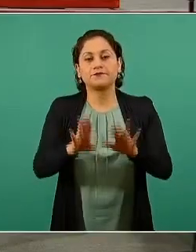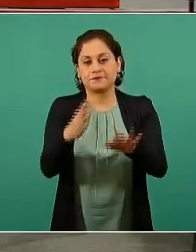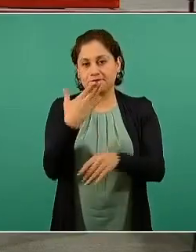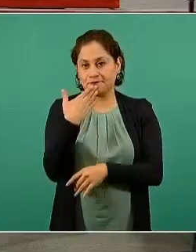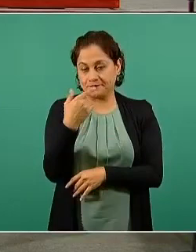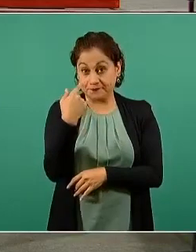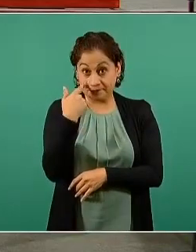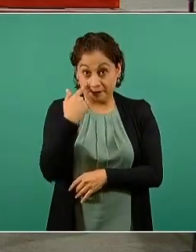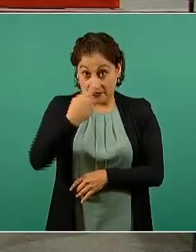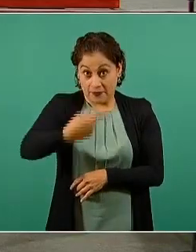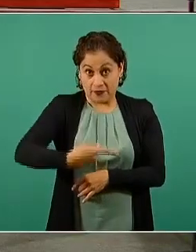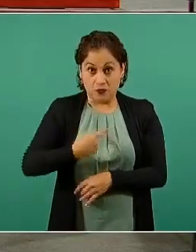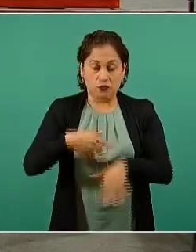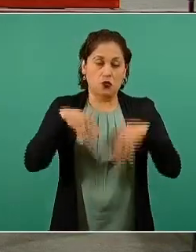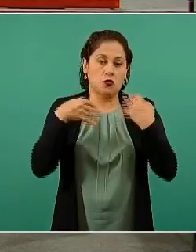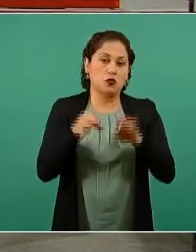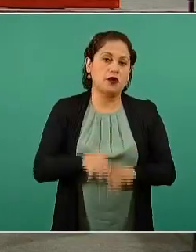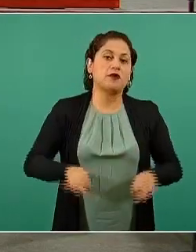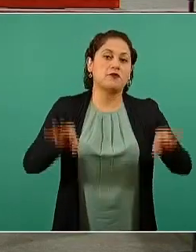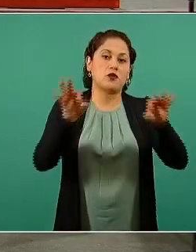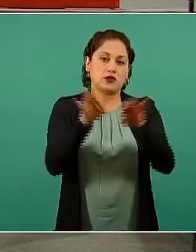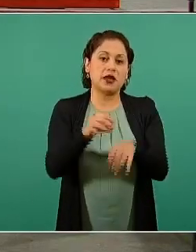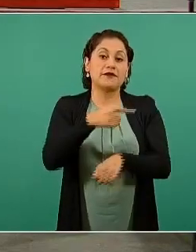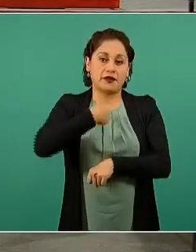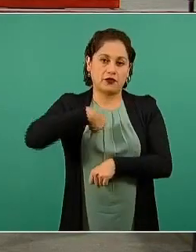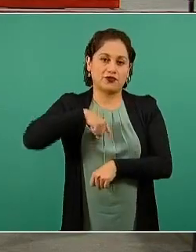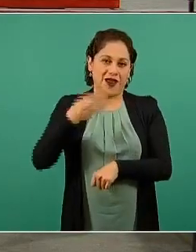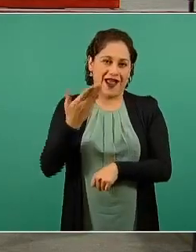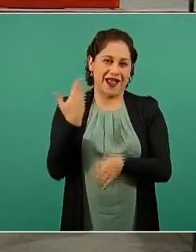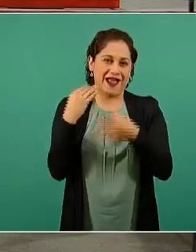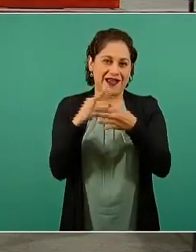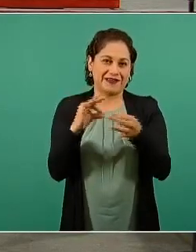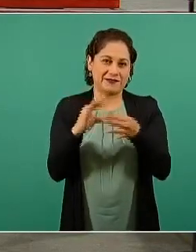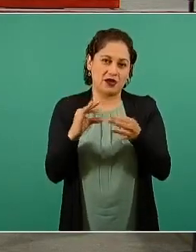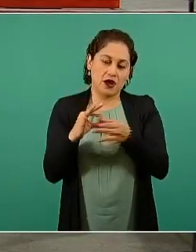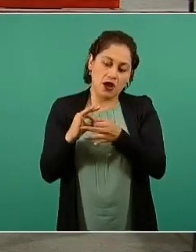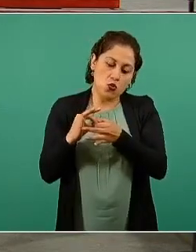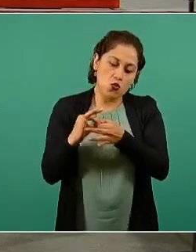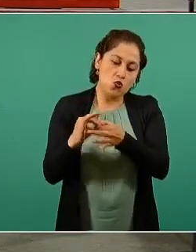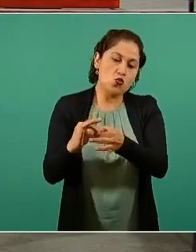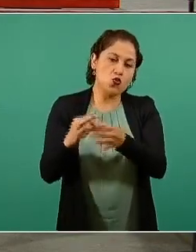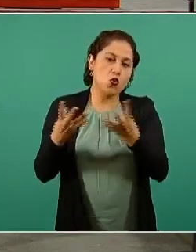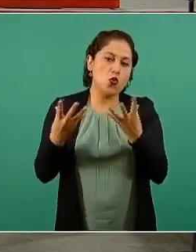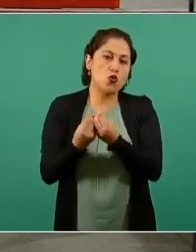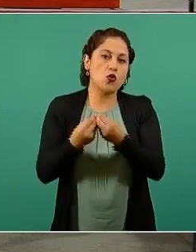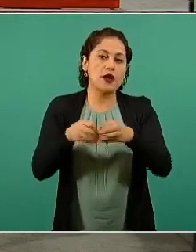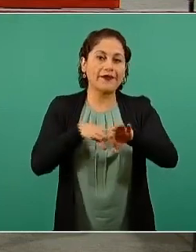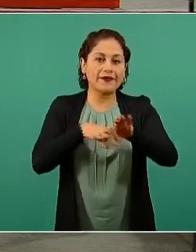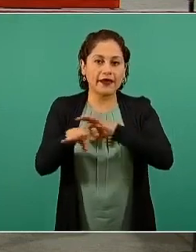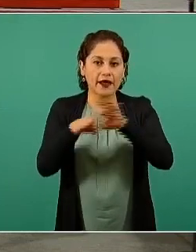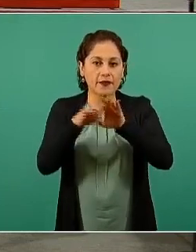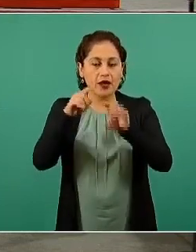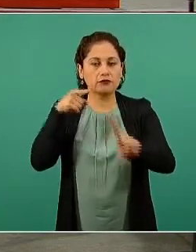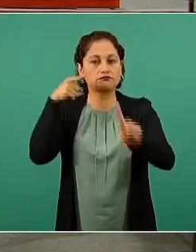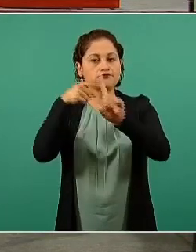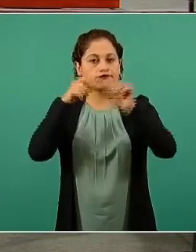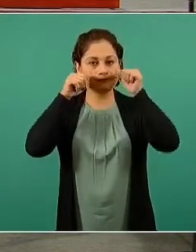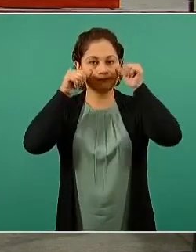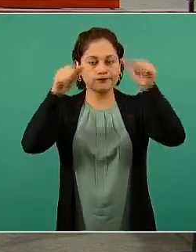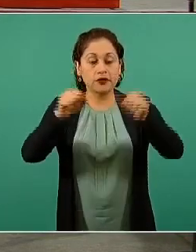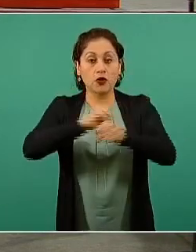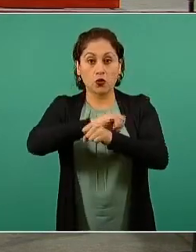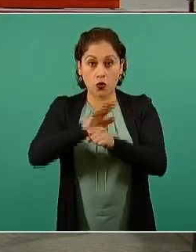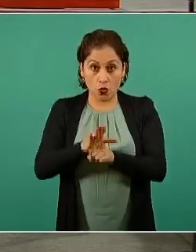porque en esta que venimos hablando, que se está construyendo evidencia en relación al SARS-CoV-2 y a la enfermedad, bueno, se